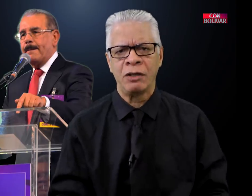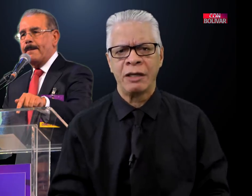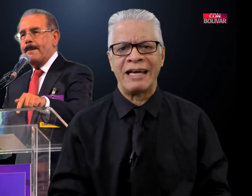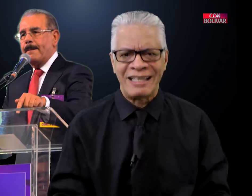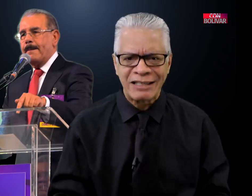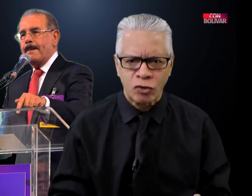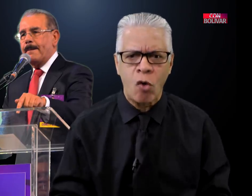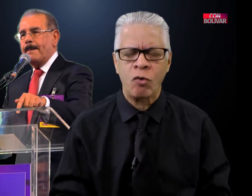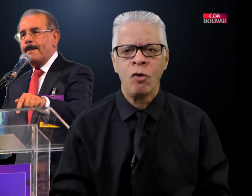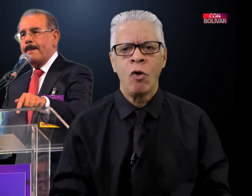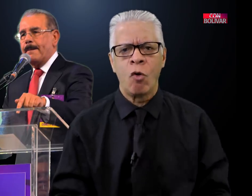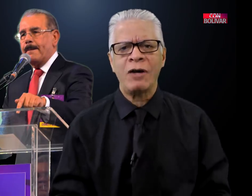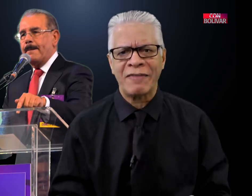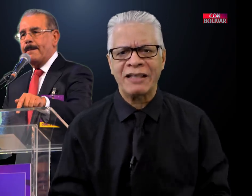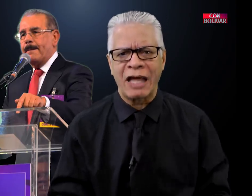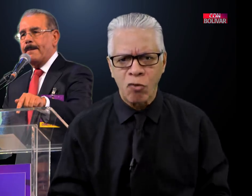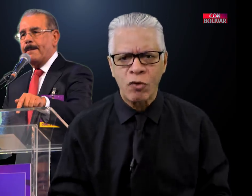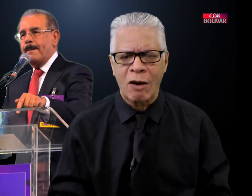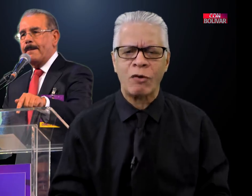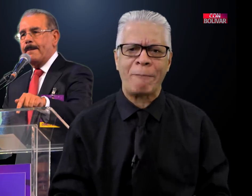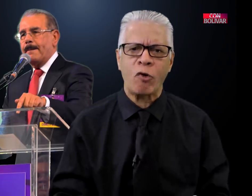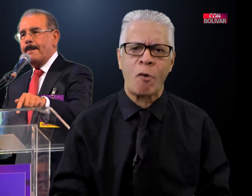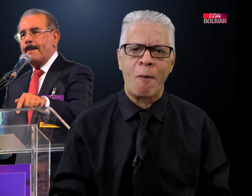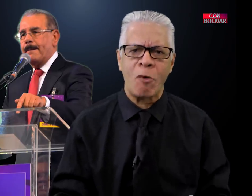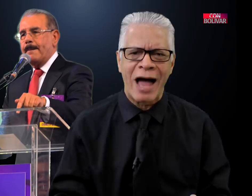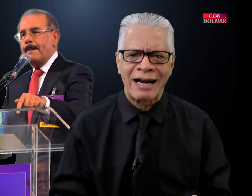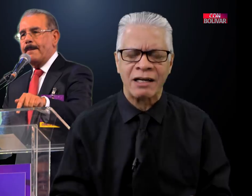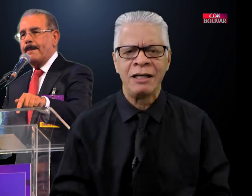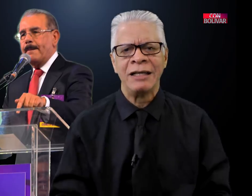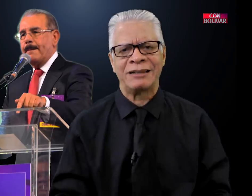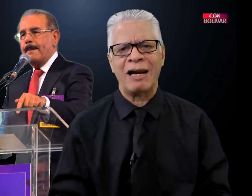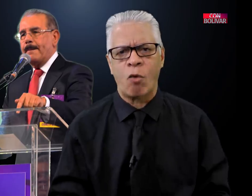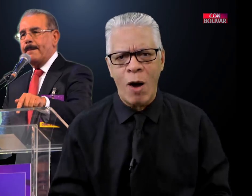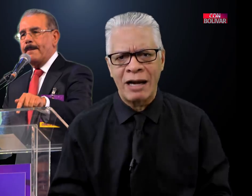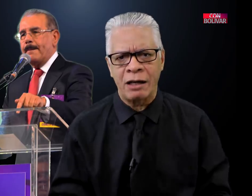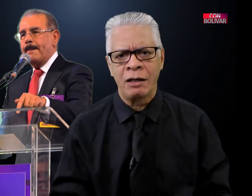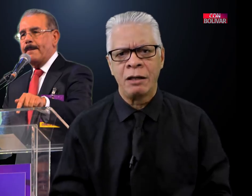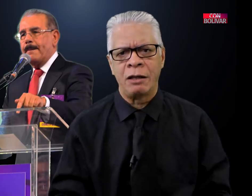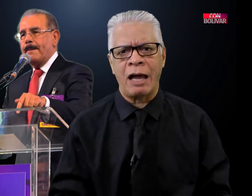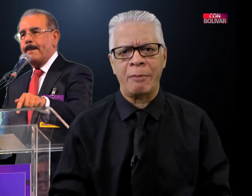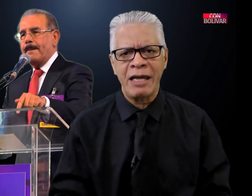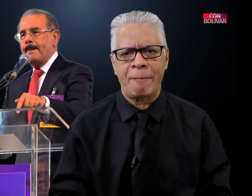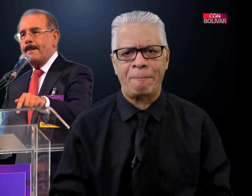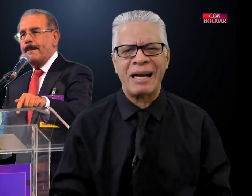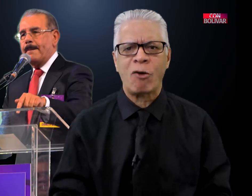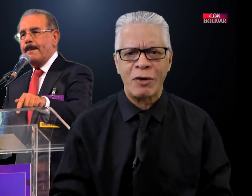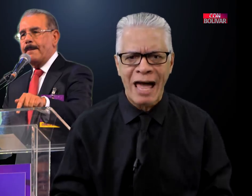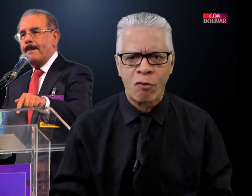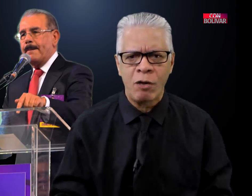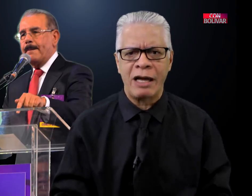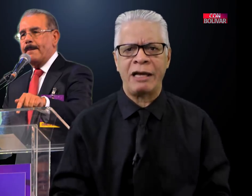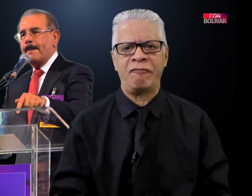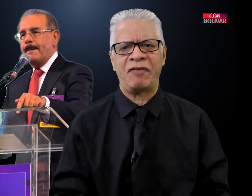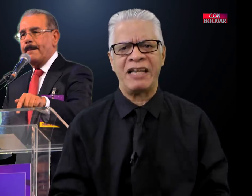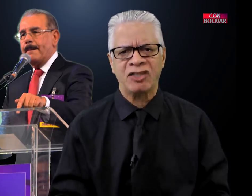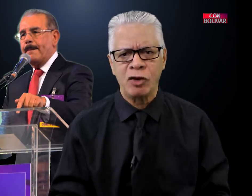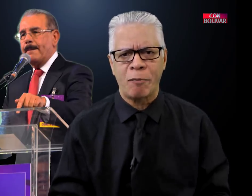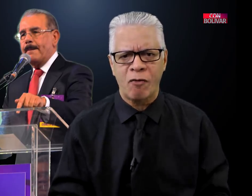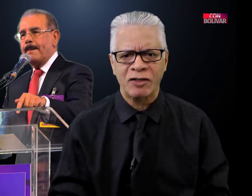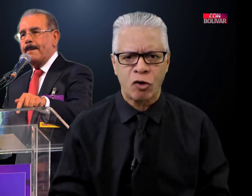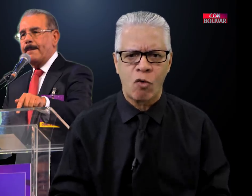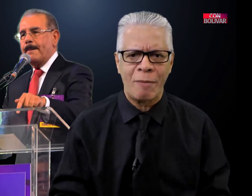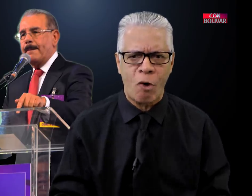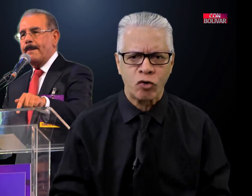bandidos que ya son una dictadura con apoyo popular, tal cual la había pregonado el